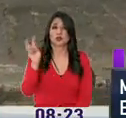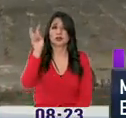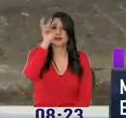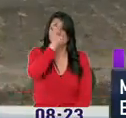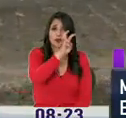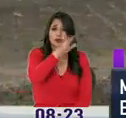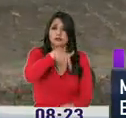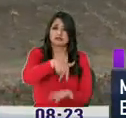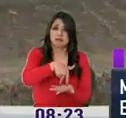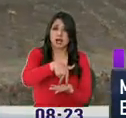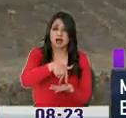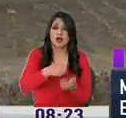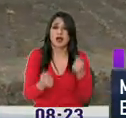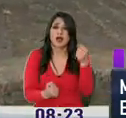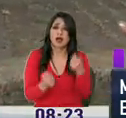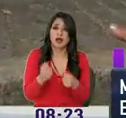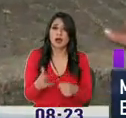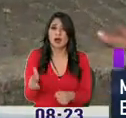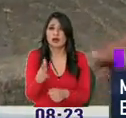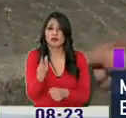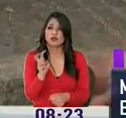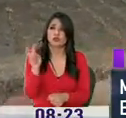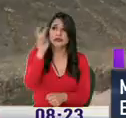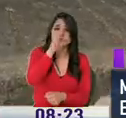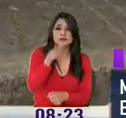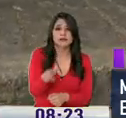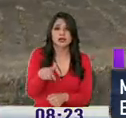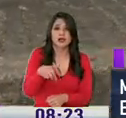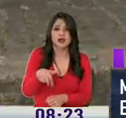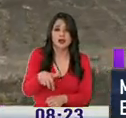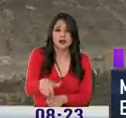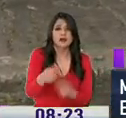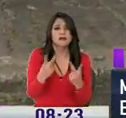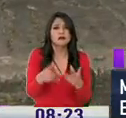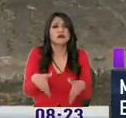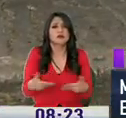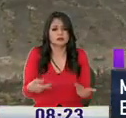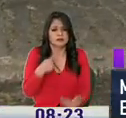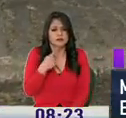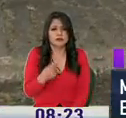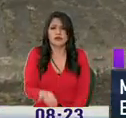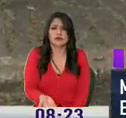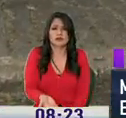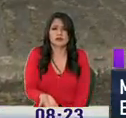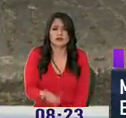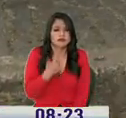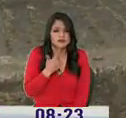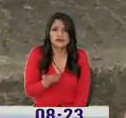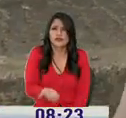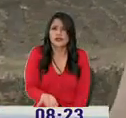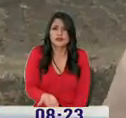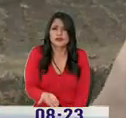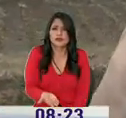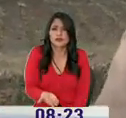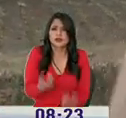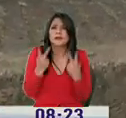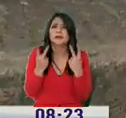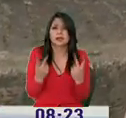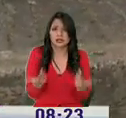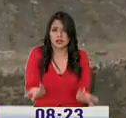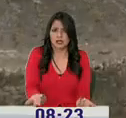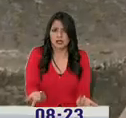vienen se paran los carros de los turcos los turistas bajan acá idea de ese disco que ven que